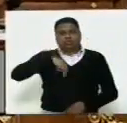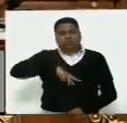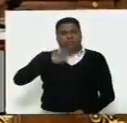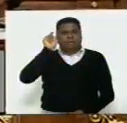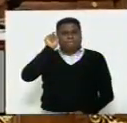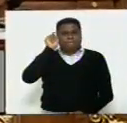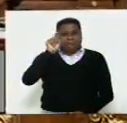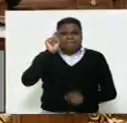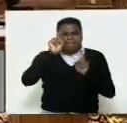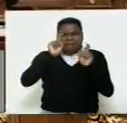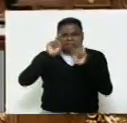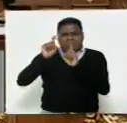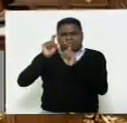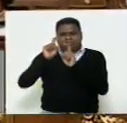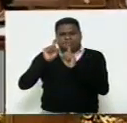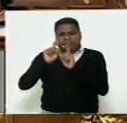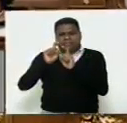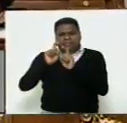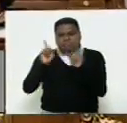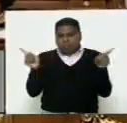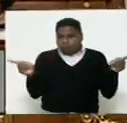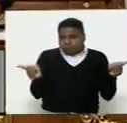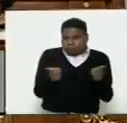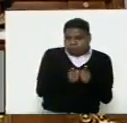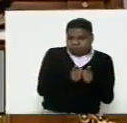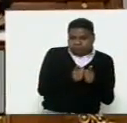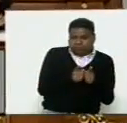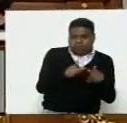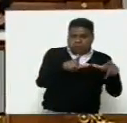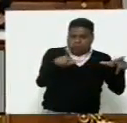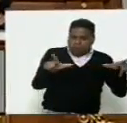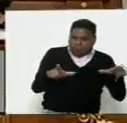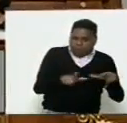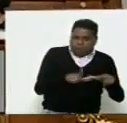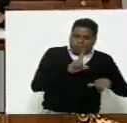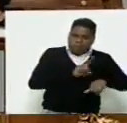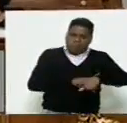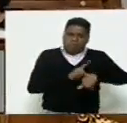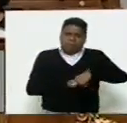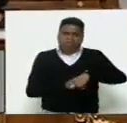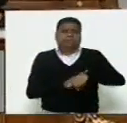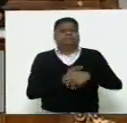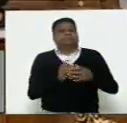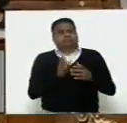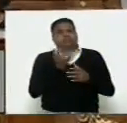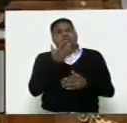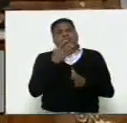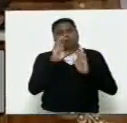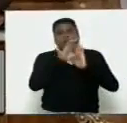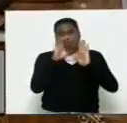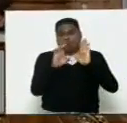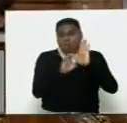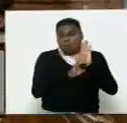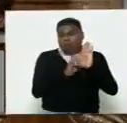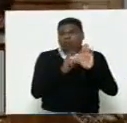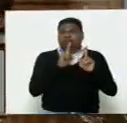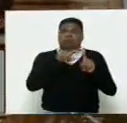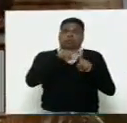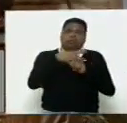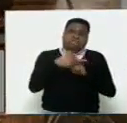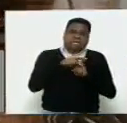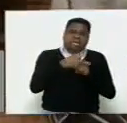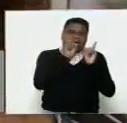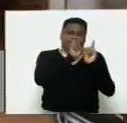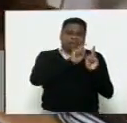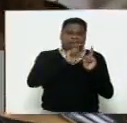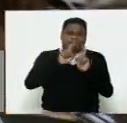nuestro espacio restringido, como les digo, a esos momentos en que la mamá está haciendo el curso, entre comillas, que generalmente es en el